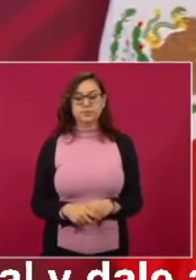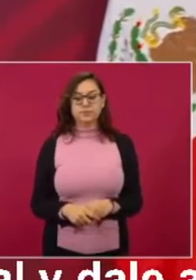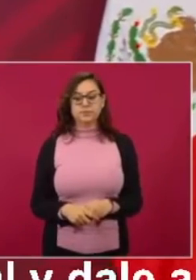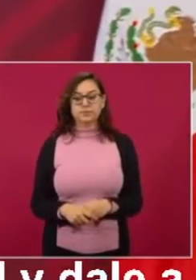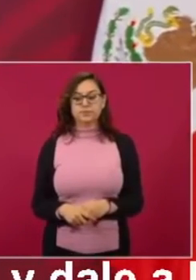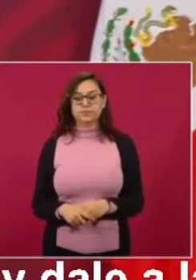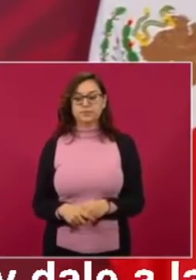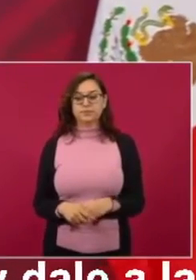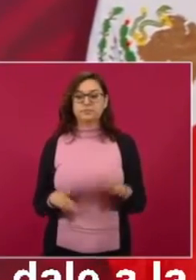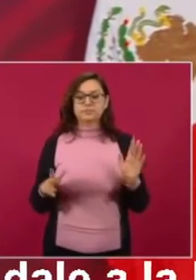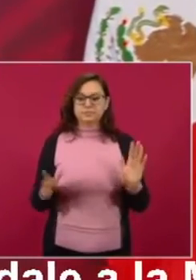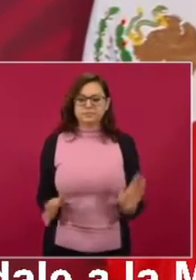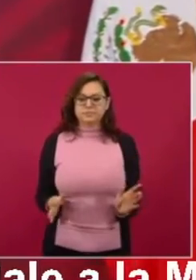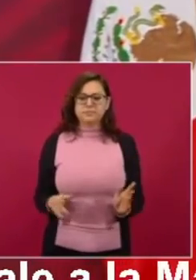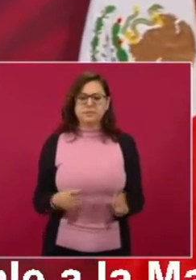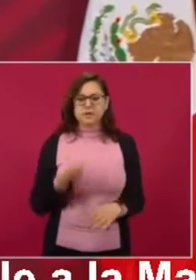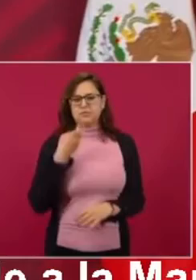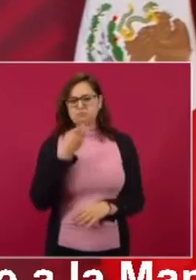y posicionándonos